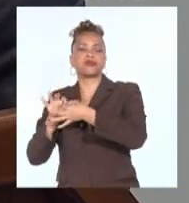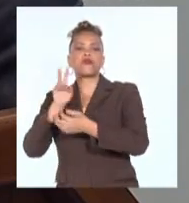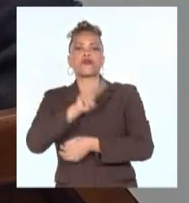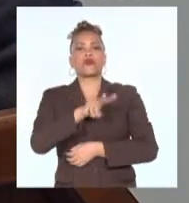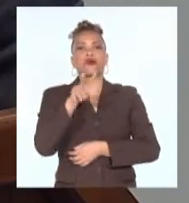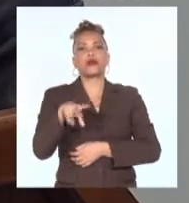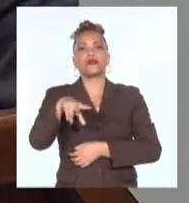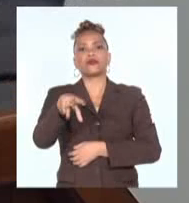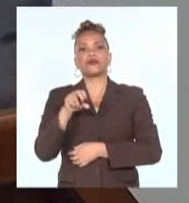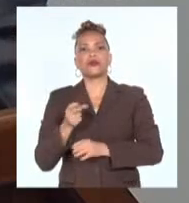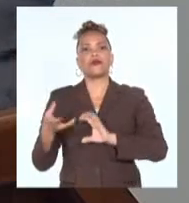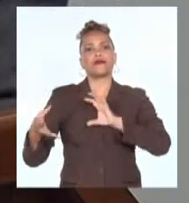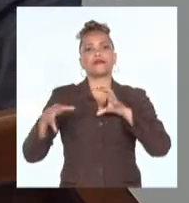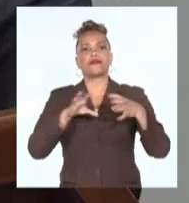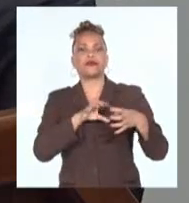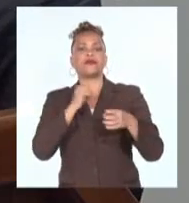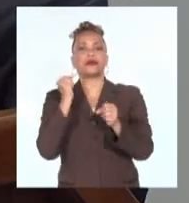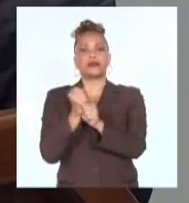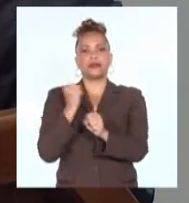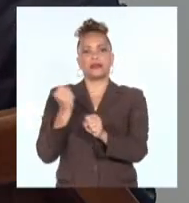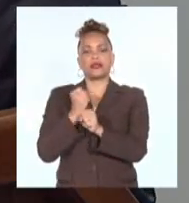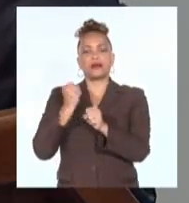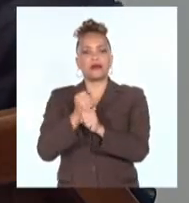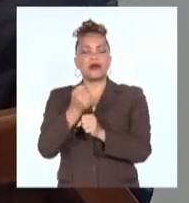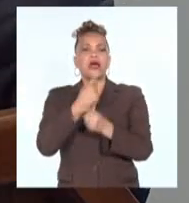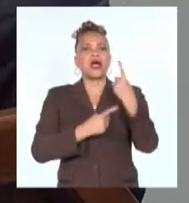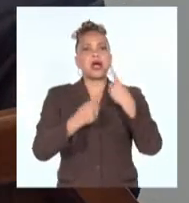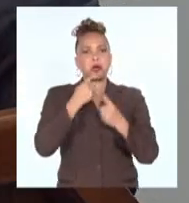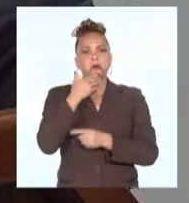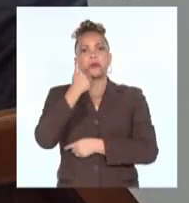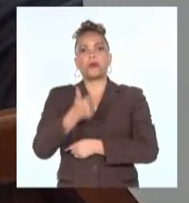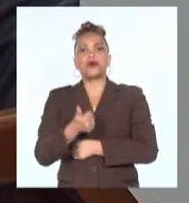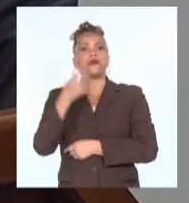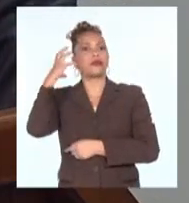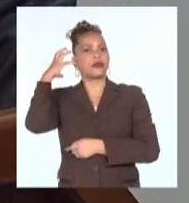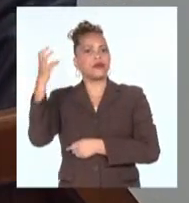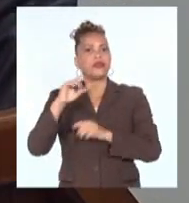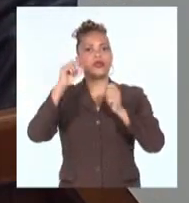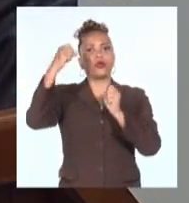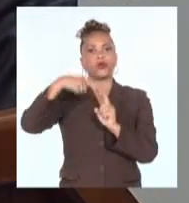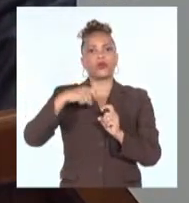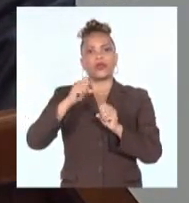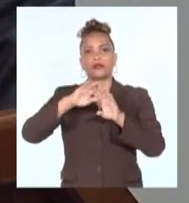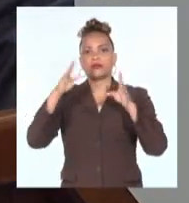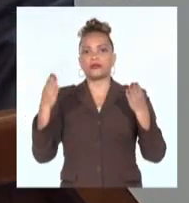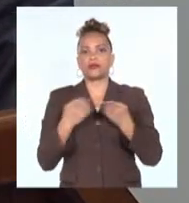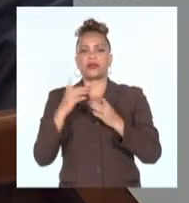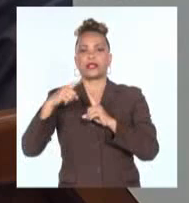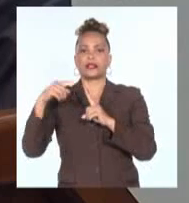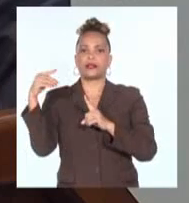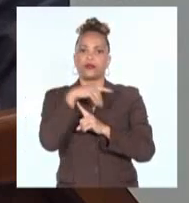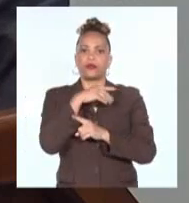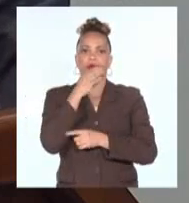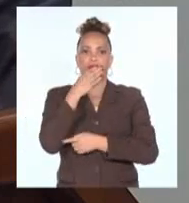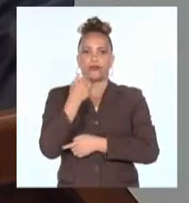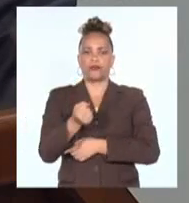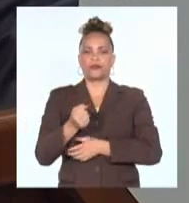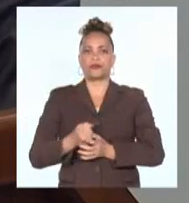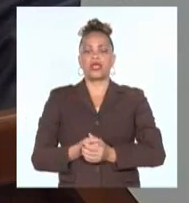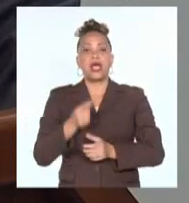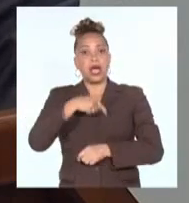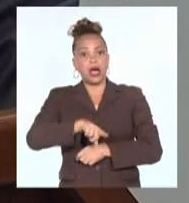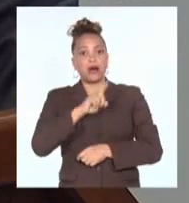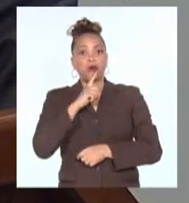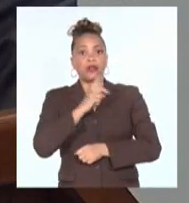de un marco de actuación común para la gobernanza de los datos y la dimensión ética de las tecnologías. Actualmente Guatemala